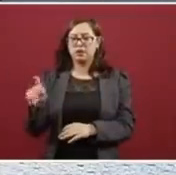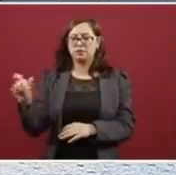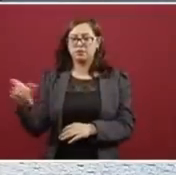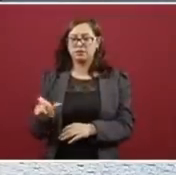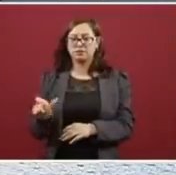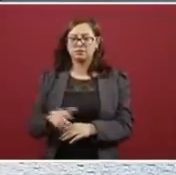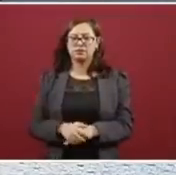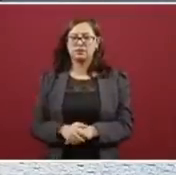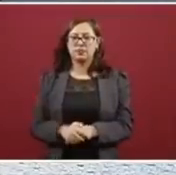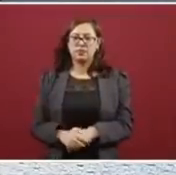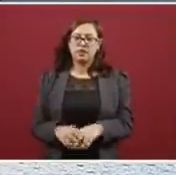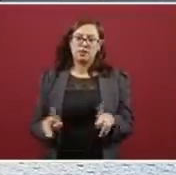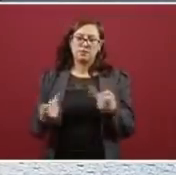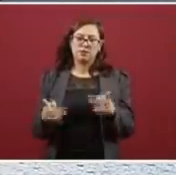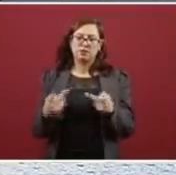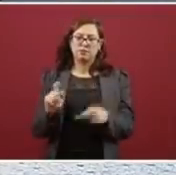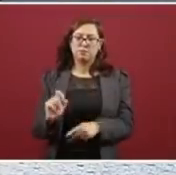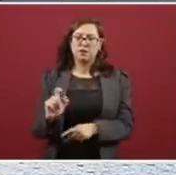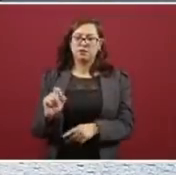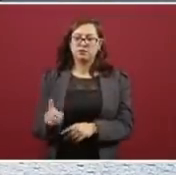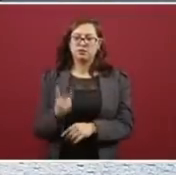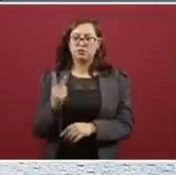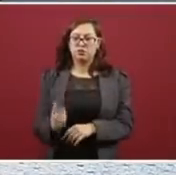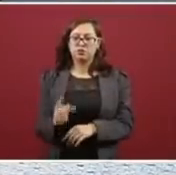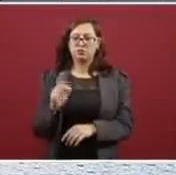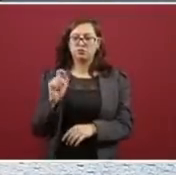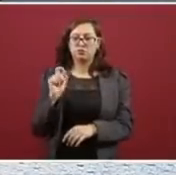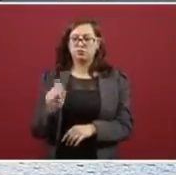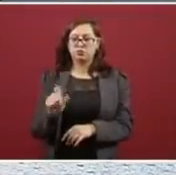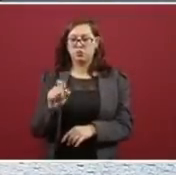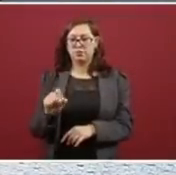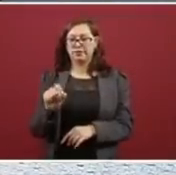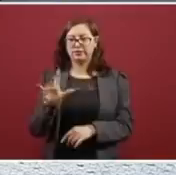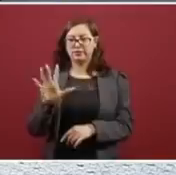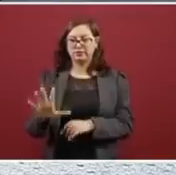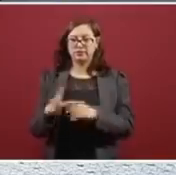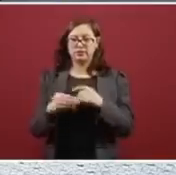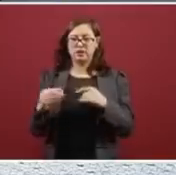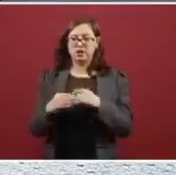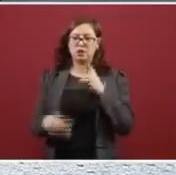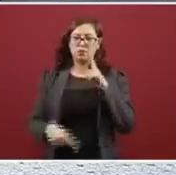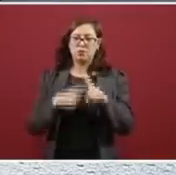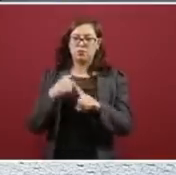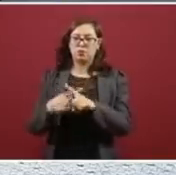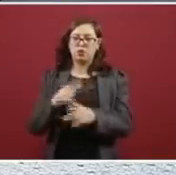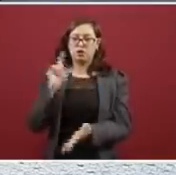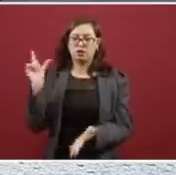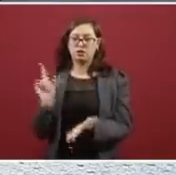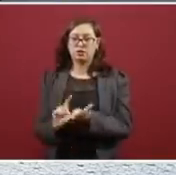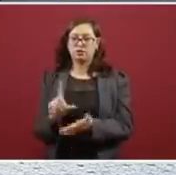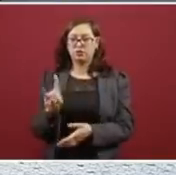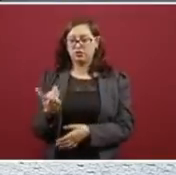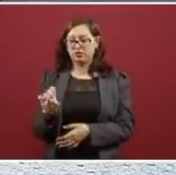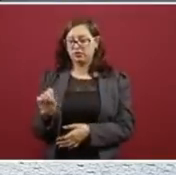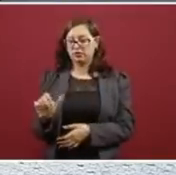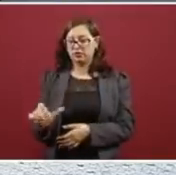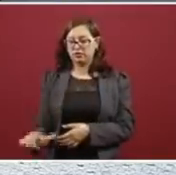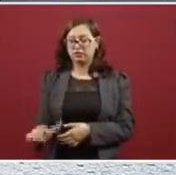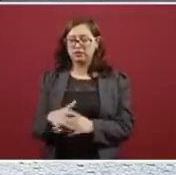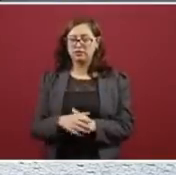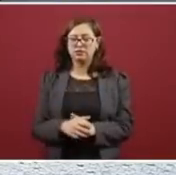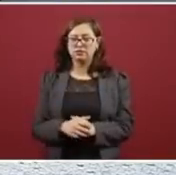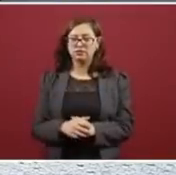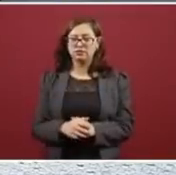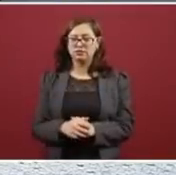precio al público 22 pesos con 25 centavos por litro de diesel originación 18